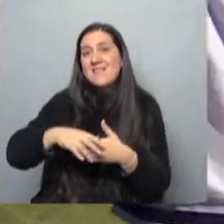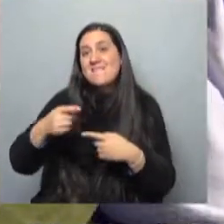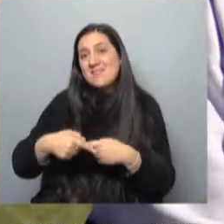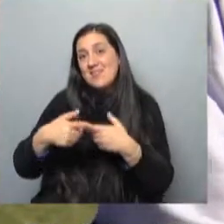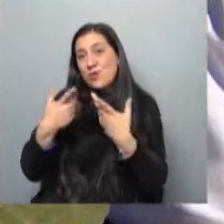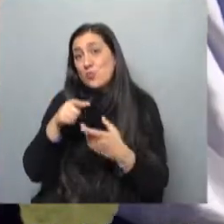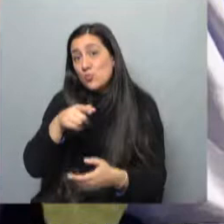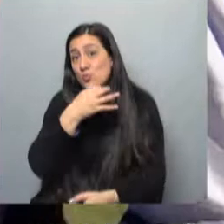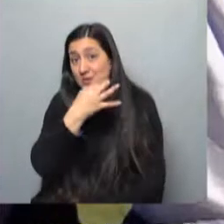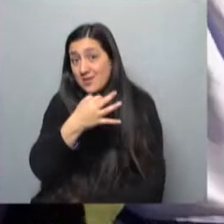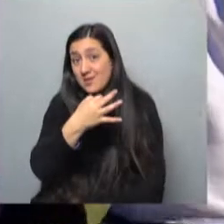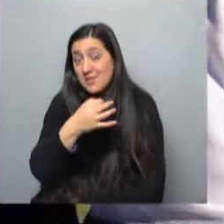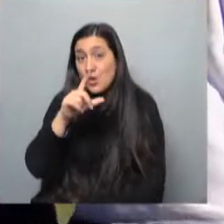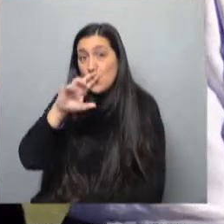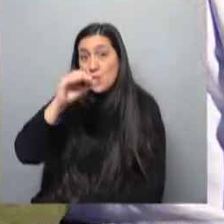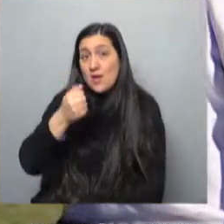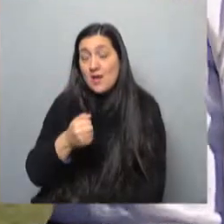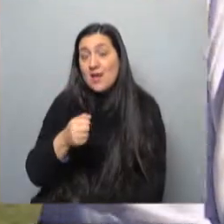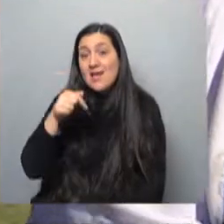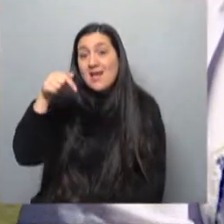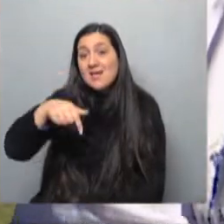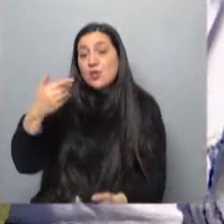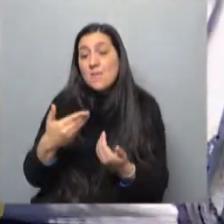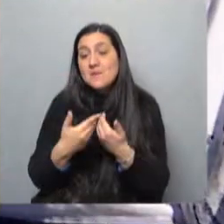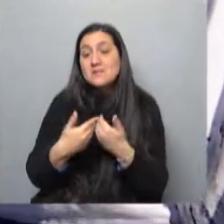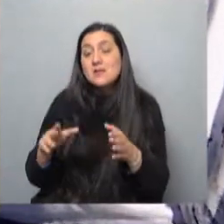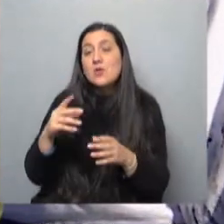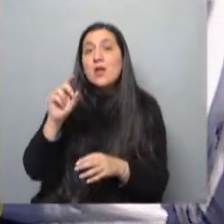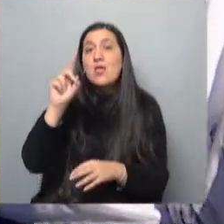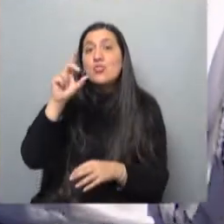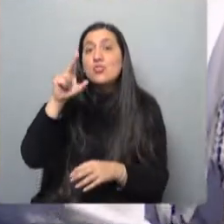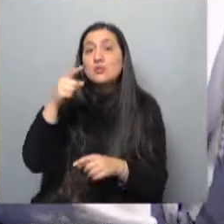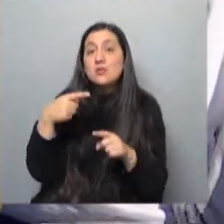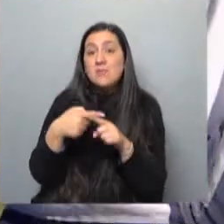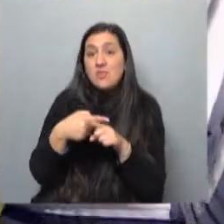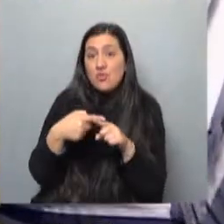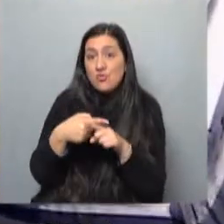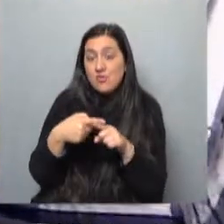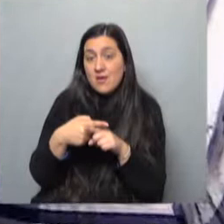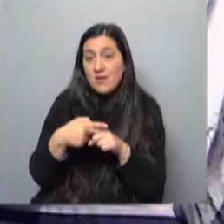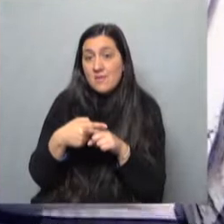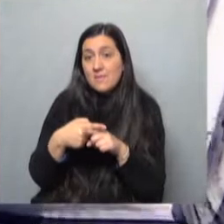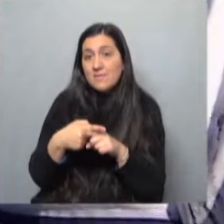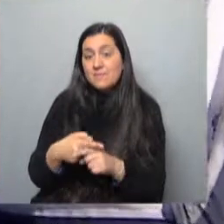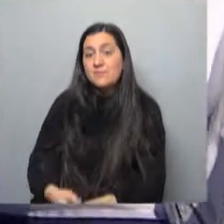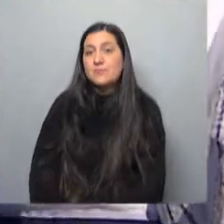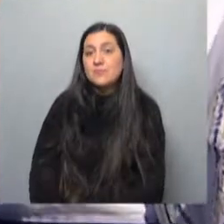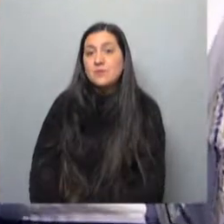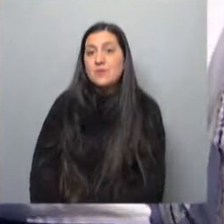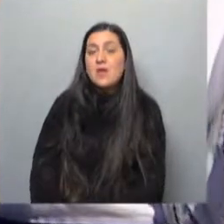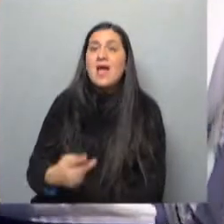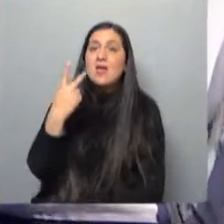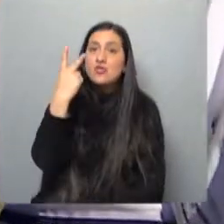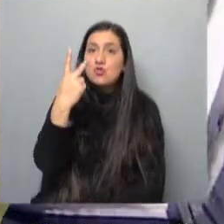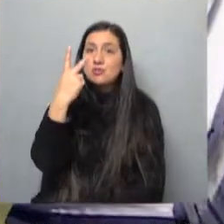como tú bien dijiste Lucas esto comenzará a las 12 del mediodía con dos